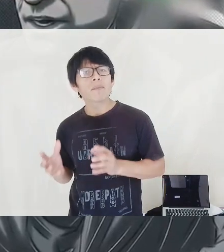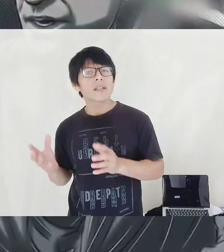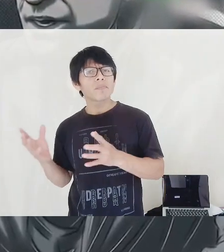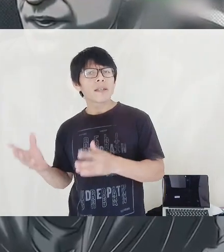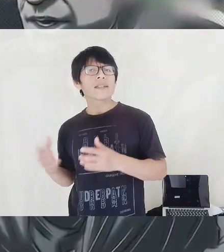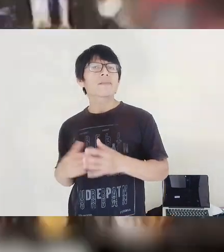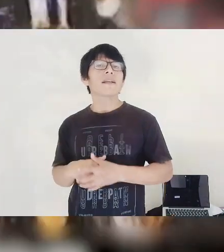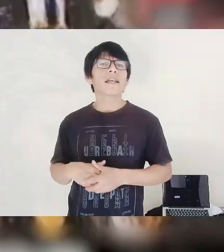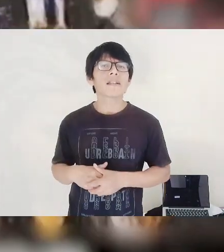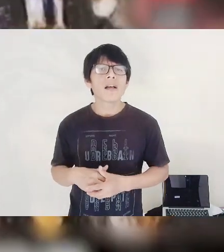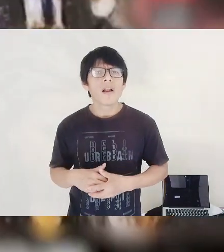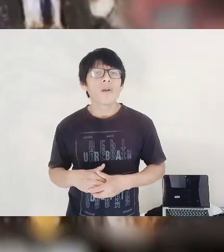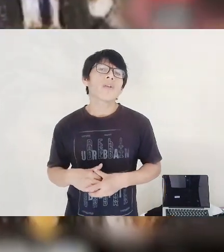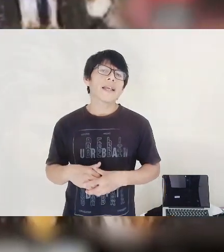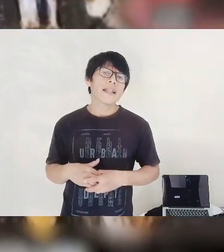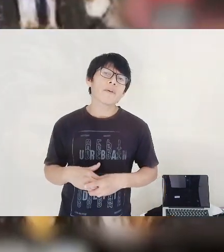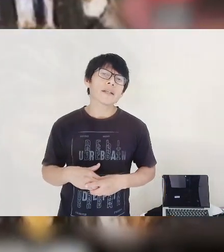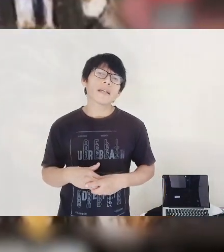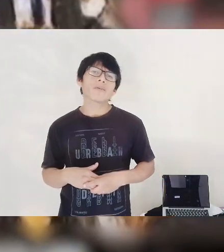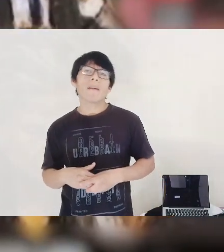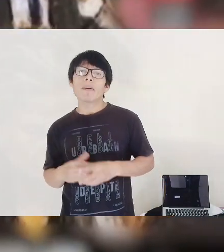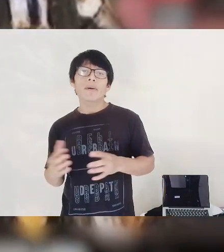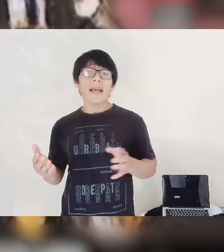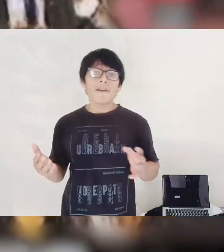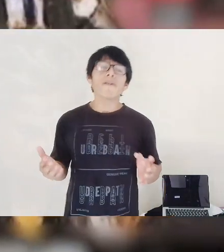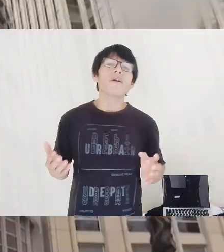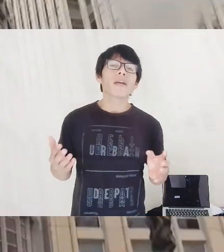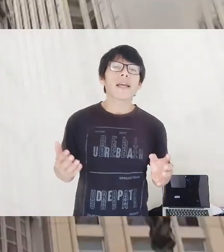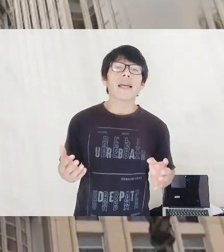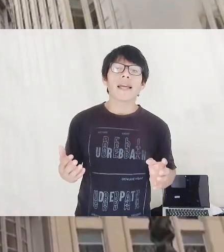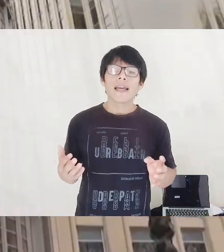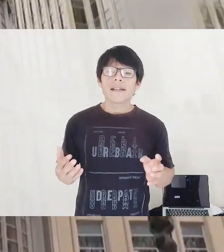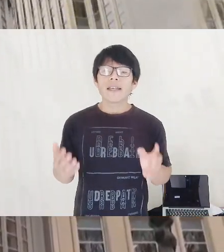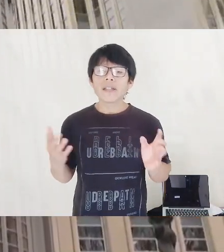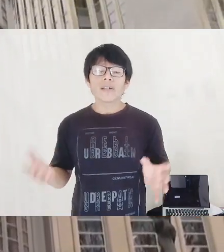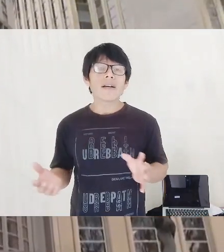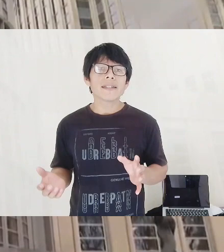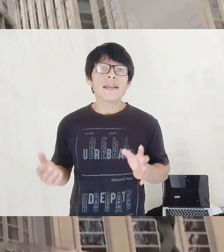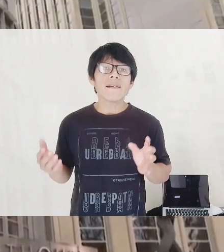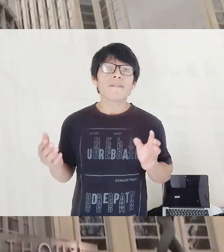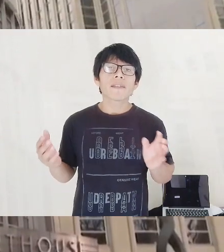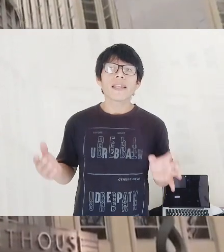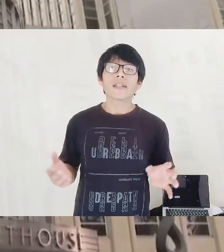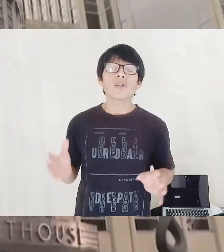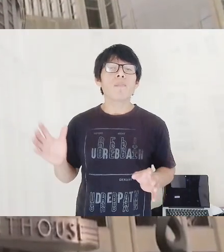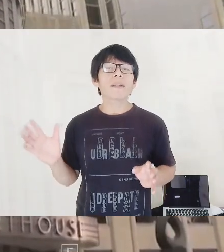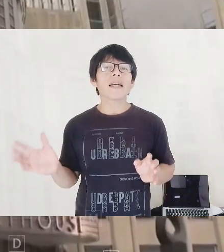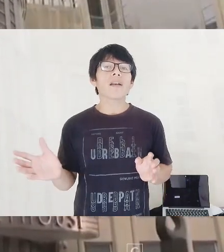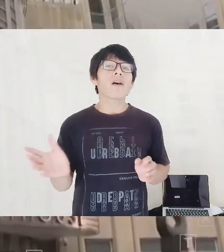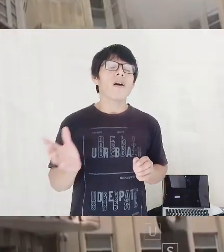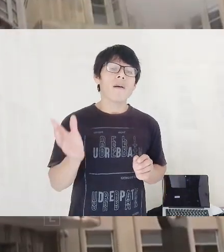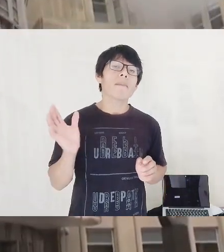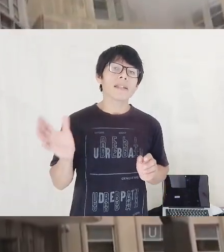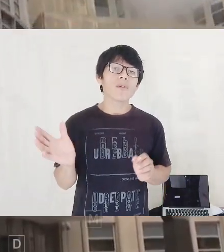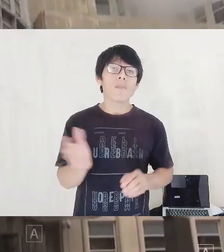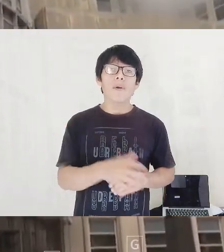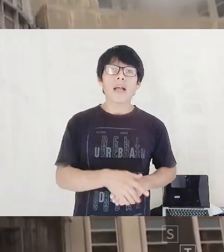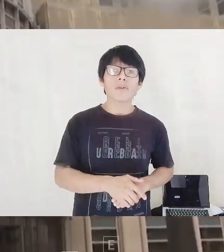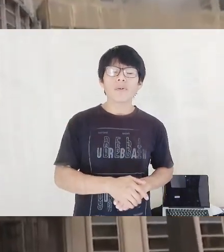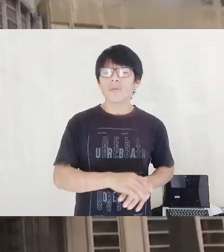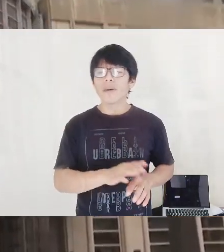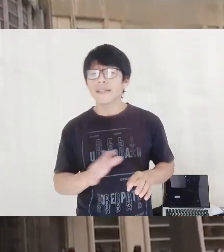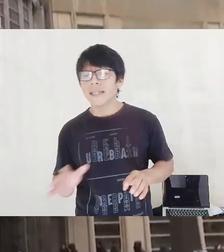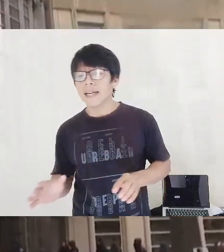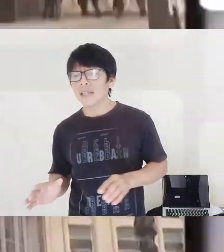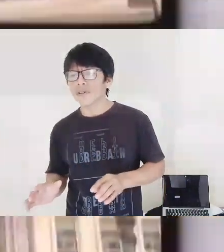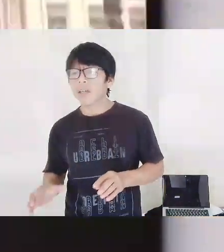investigar, vamos a espiar si es verdad lo de Genaro García Luna. ¿Pero qué fue lo que decidió hacer? ¿Decidió pasarlo por